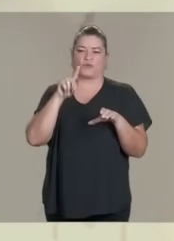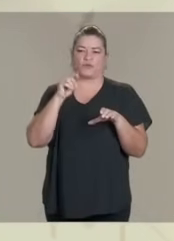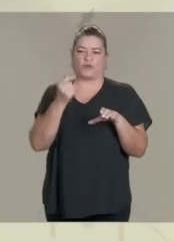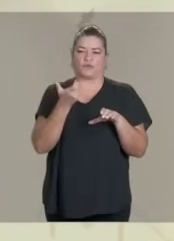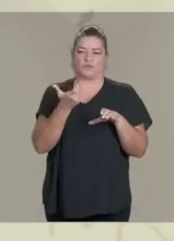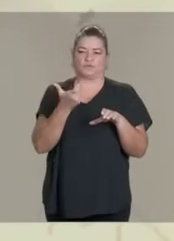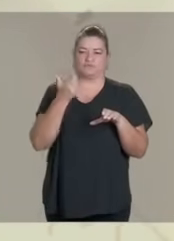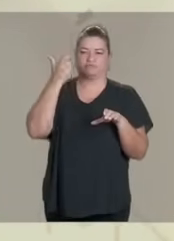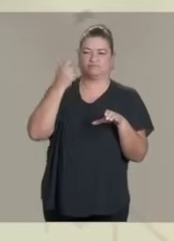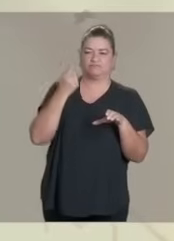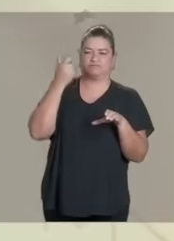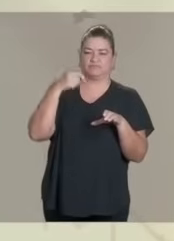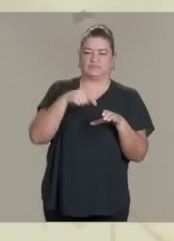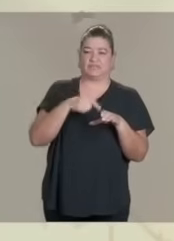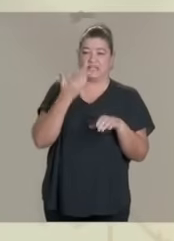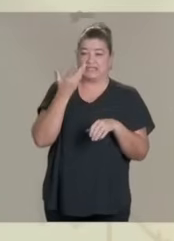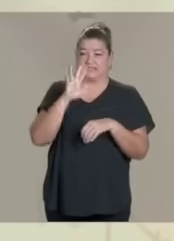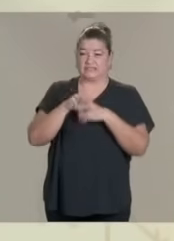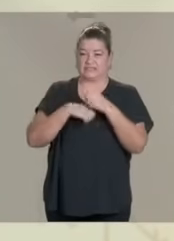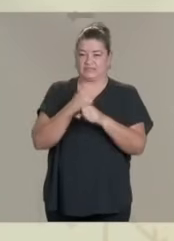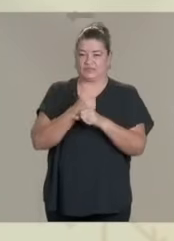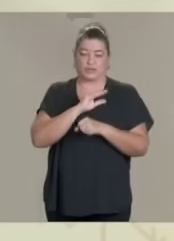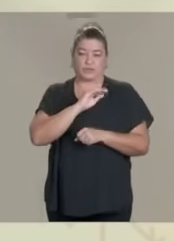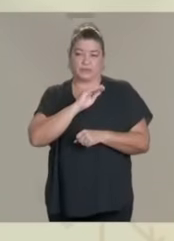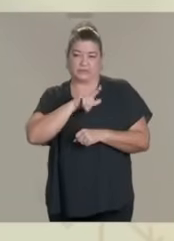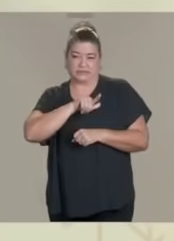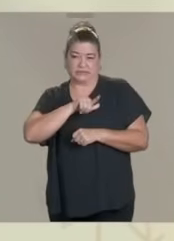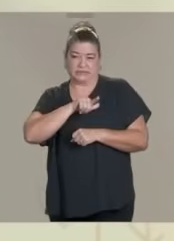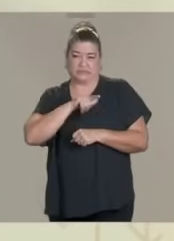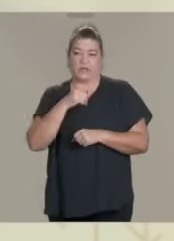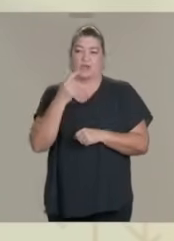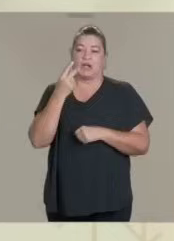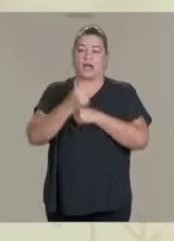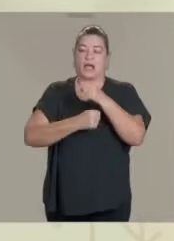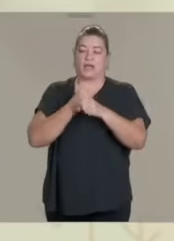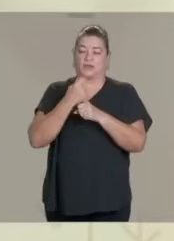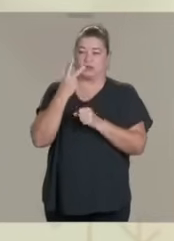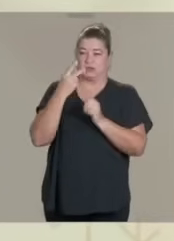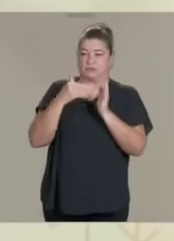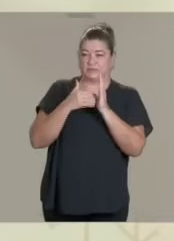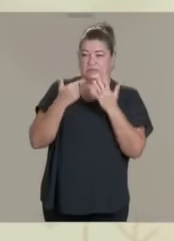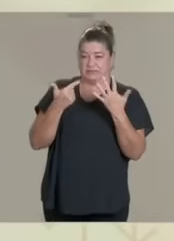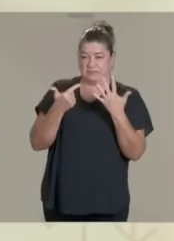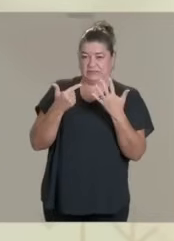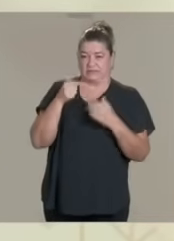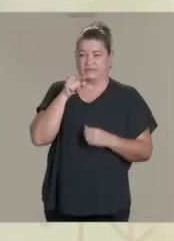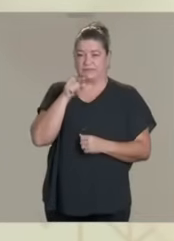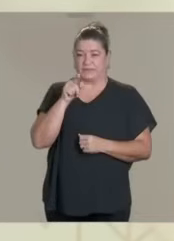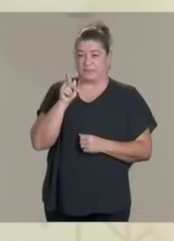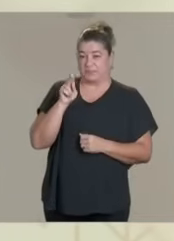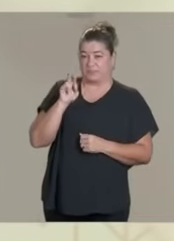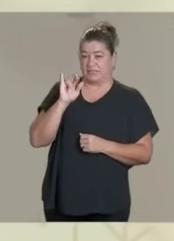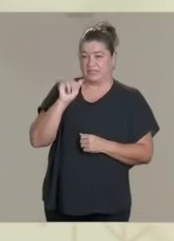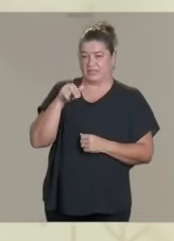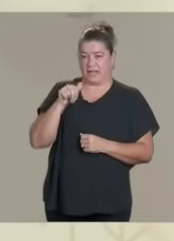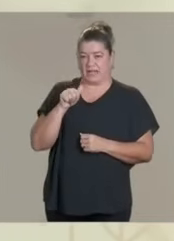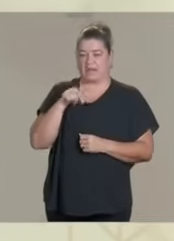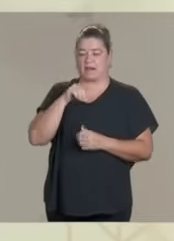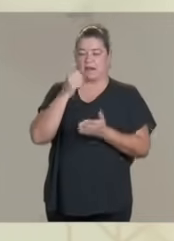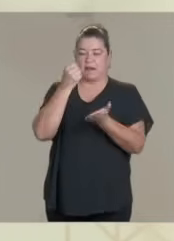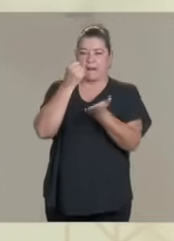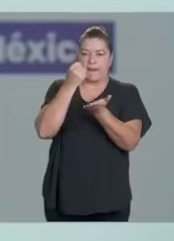del 97 y del 2007 que aprobó el PRIAN, que llevaron a pensiones de